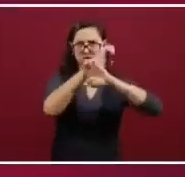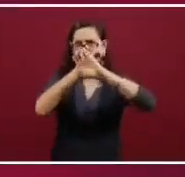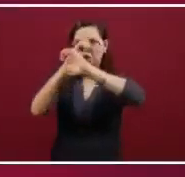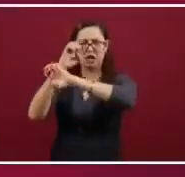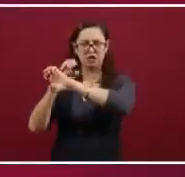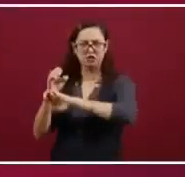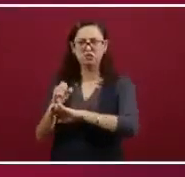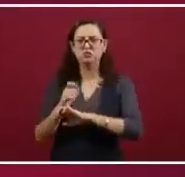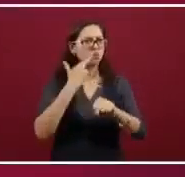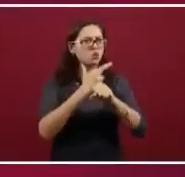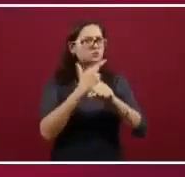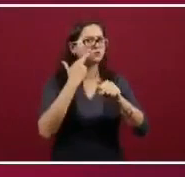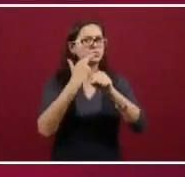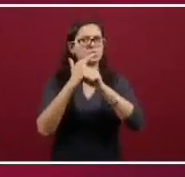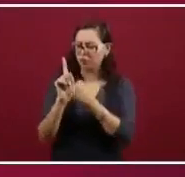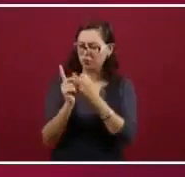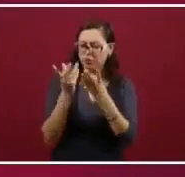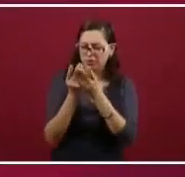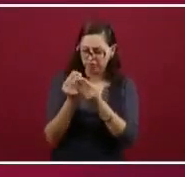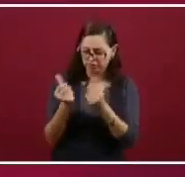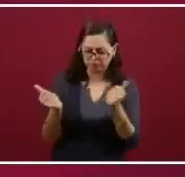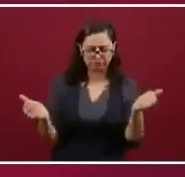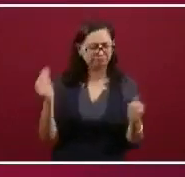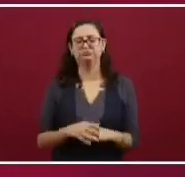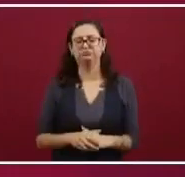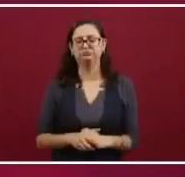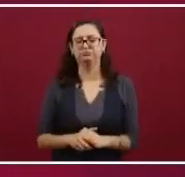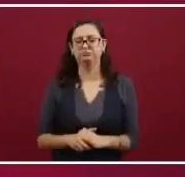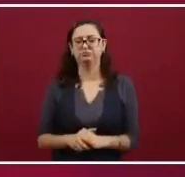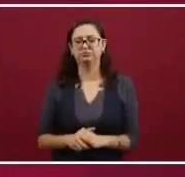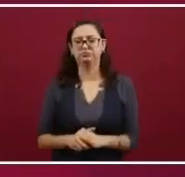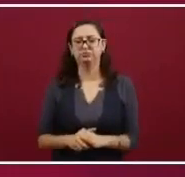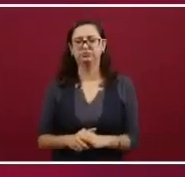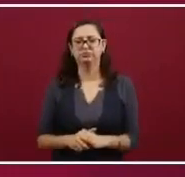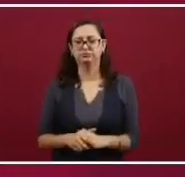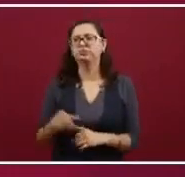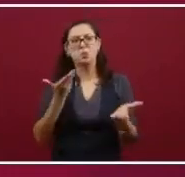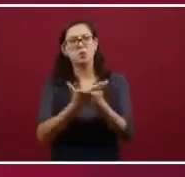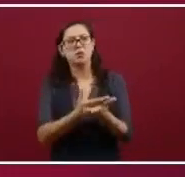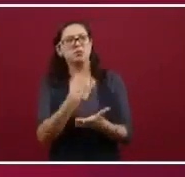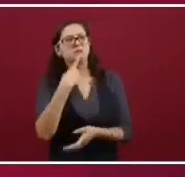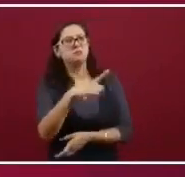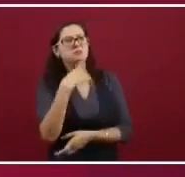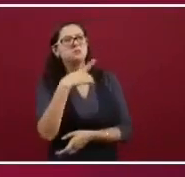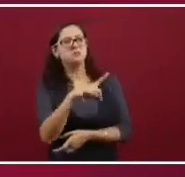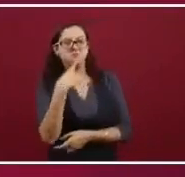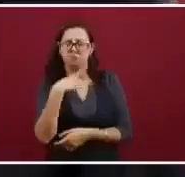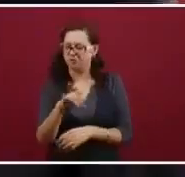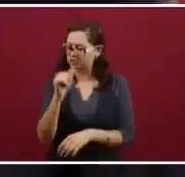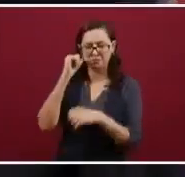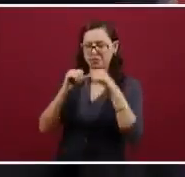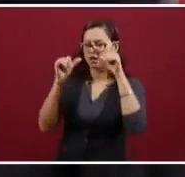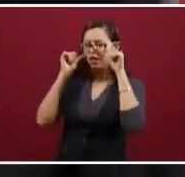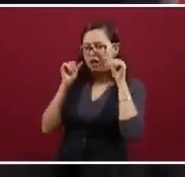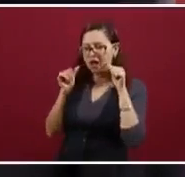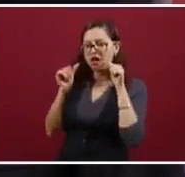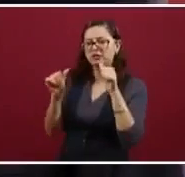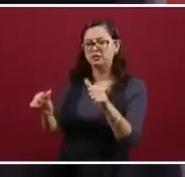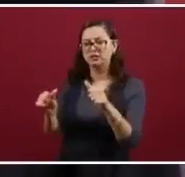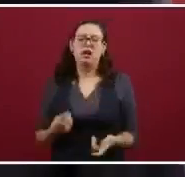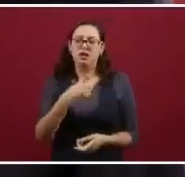a los que les corresponde resolver estas solicitudes, estas demandas, que siempre van a ser escuchados, que le